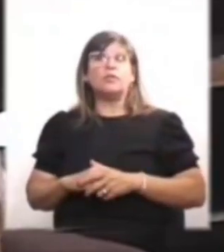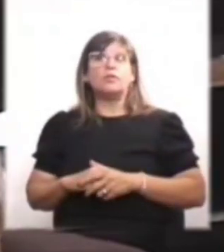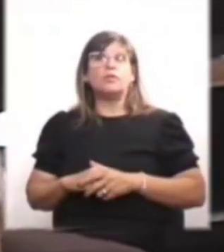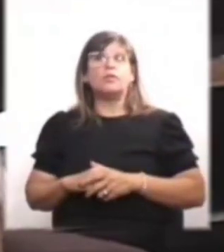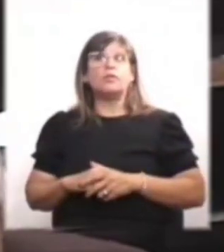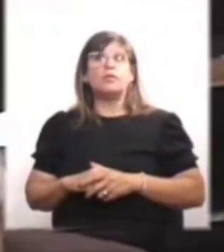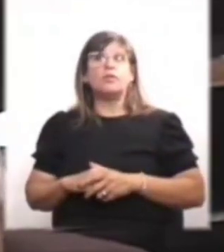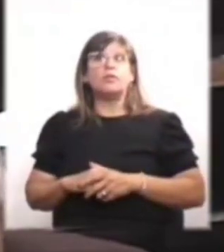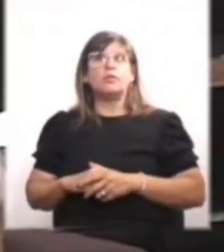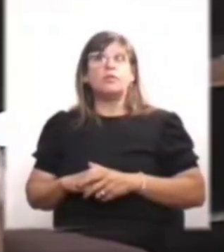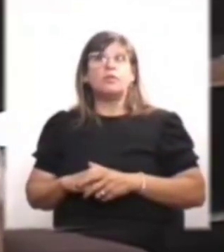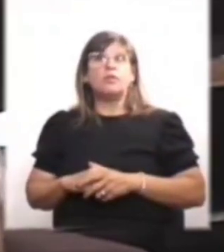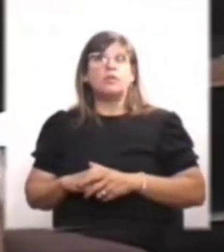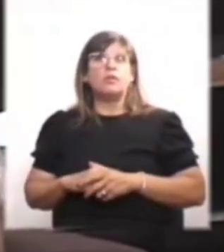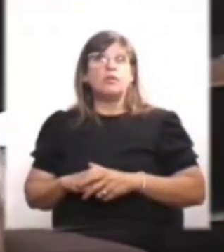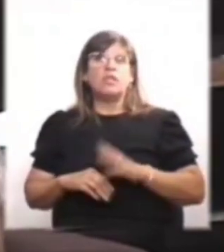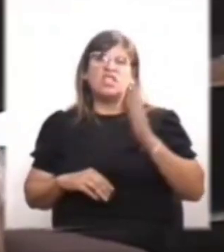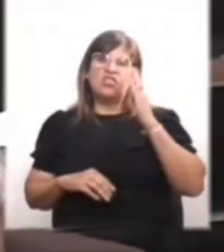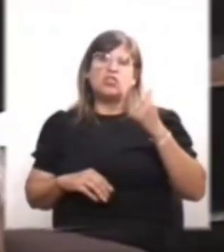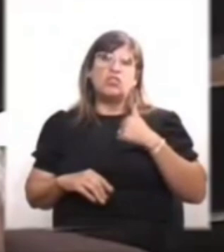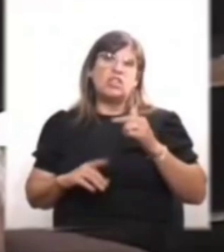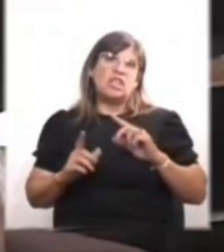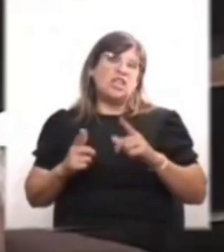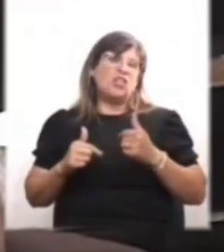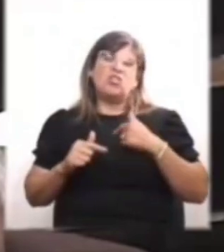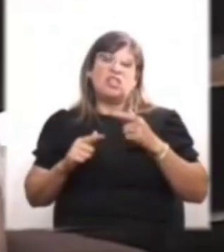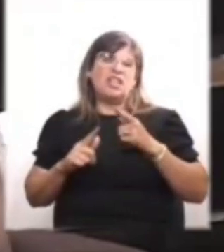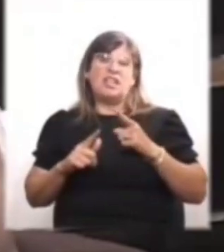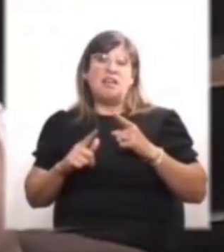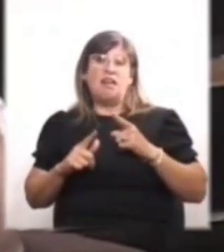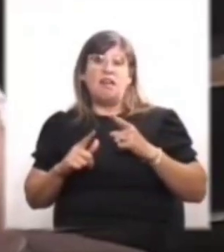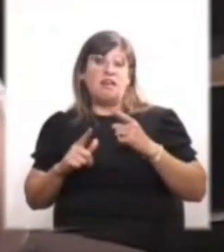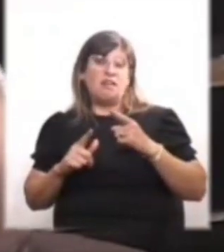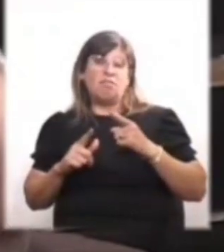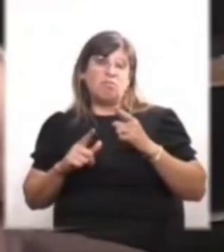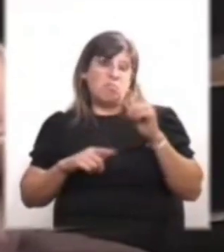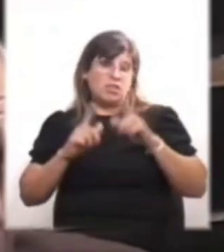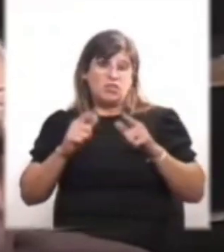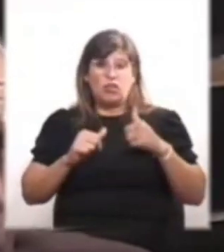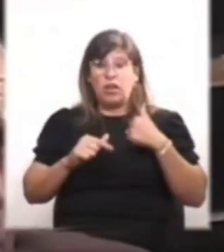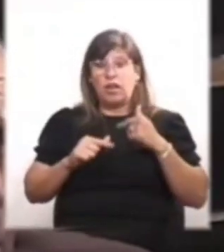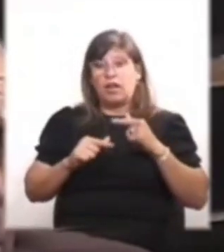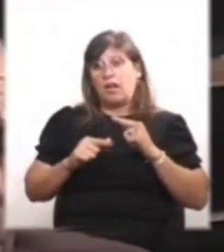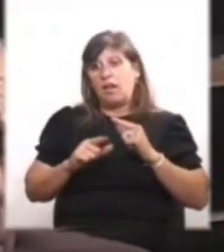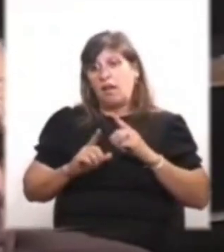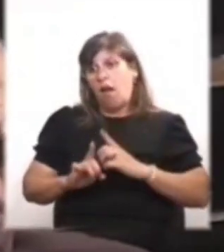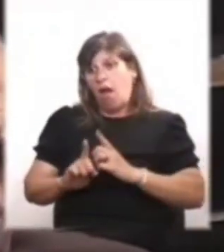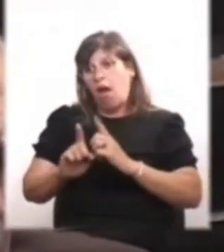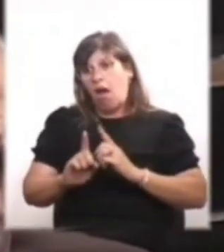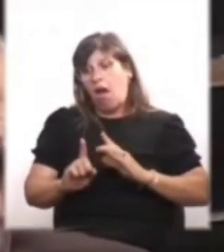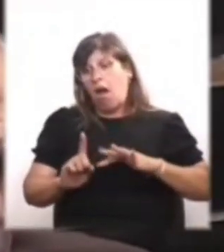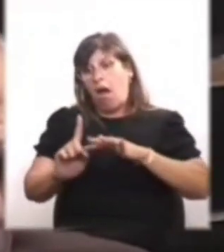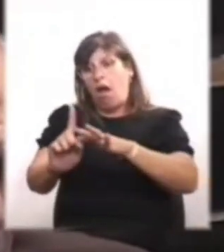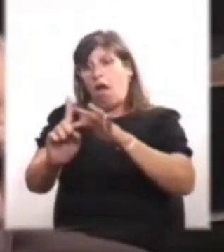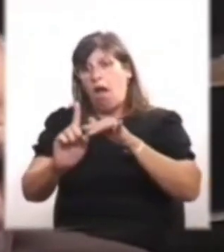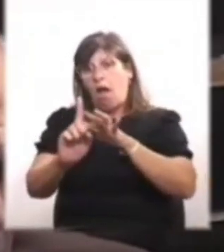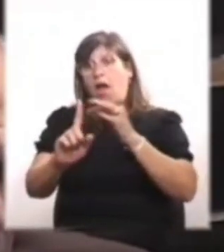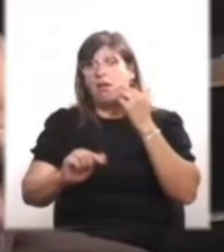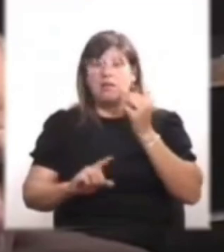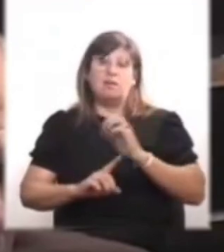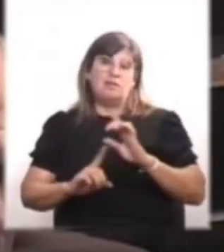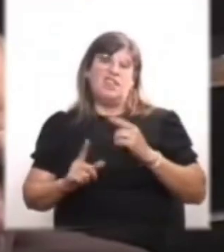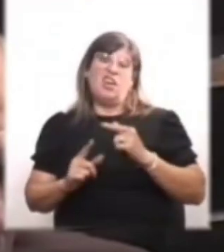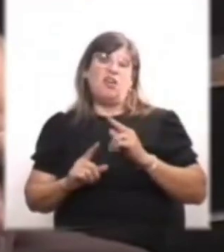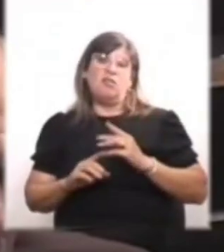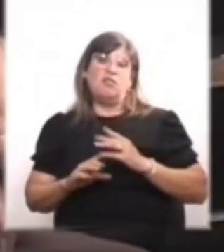presidente, yo sé que esto no tiene público, no, ni un programa de televisión va a llevar a nadie a hablar de